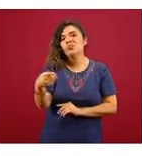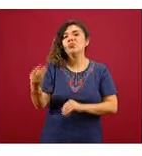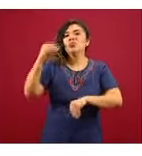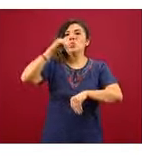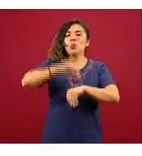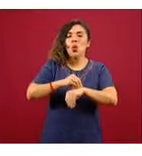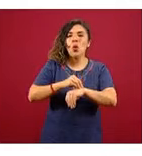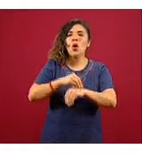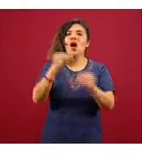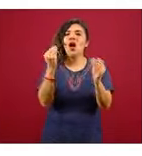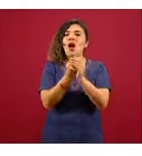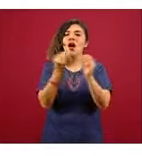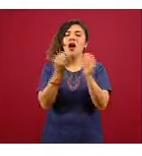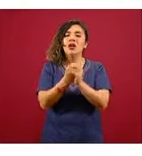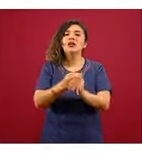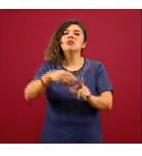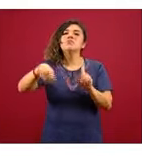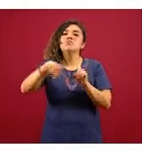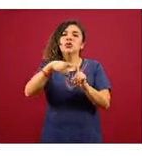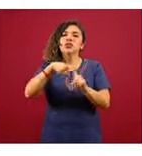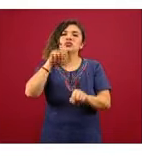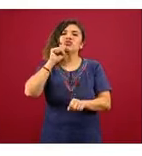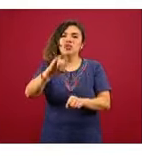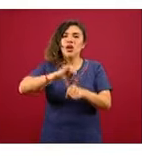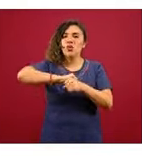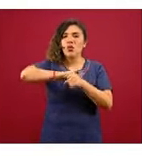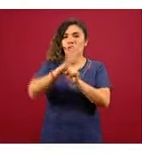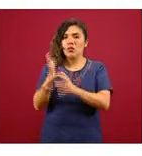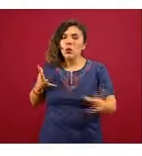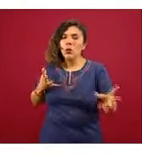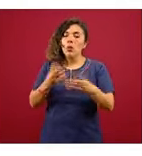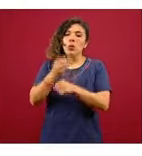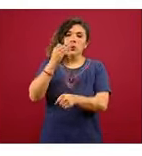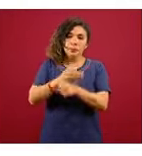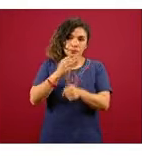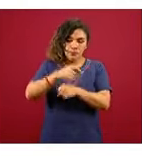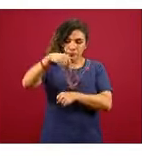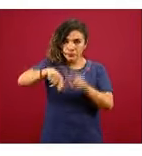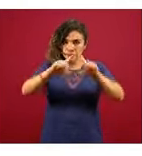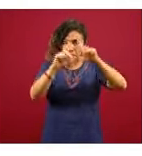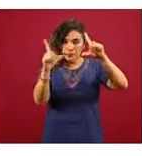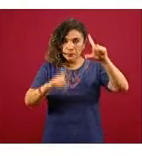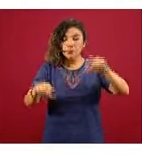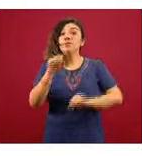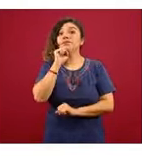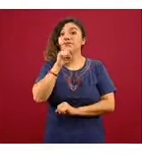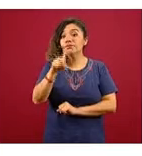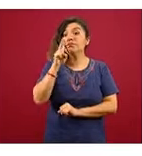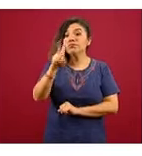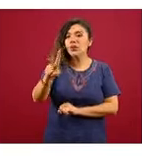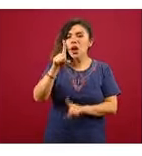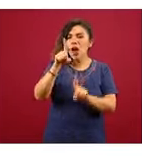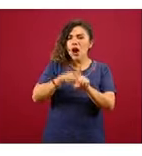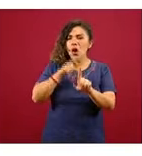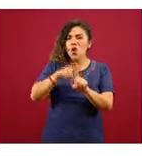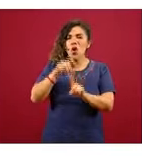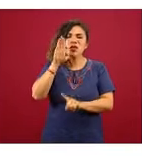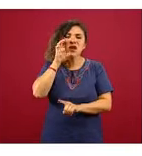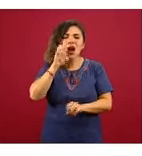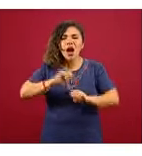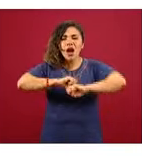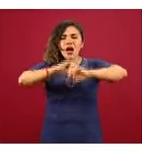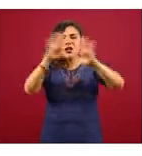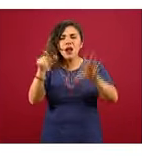en los casos confirmados acumulados hasta el momento que tenemos en todo el país. Así también en las barras de color naranja claro